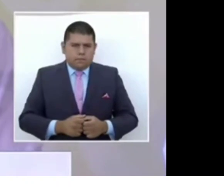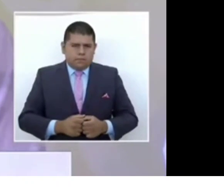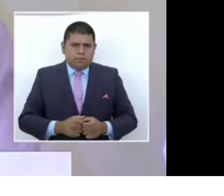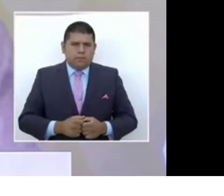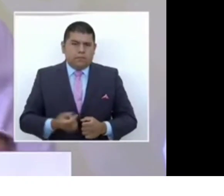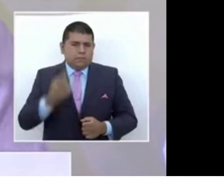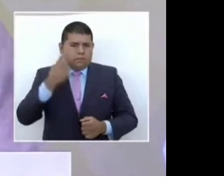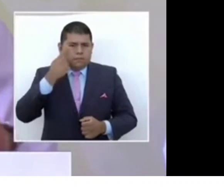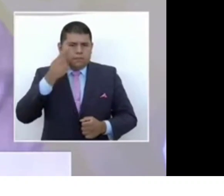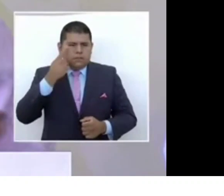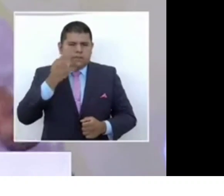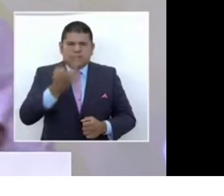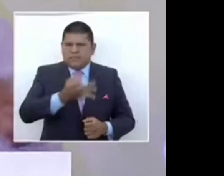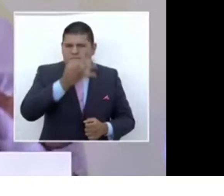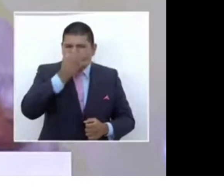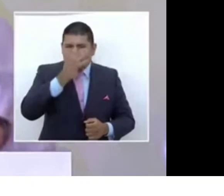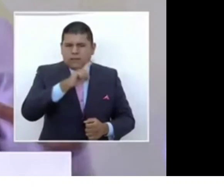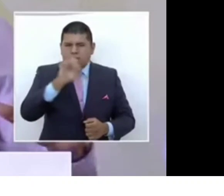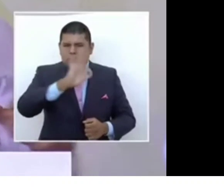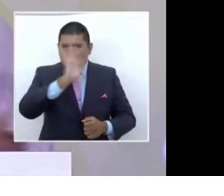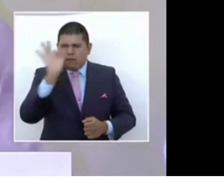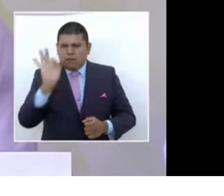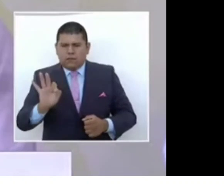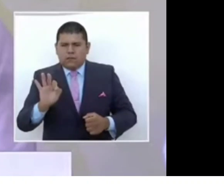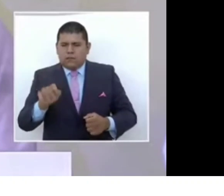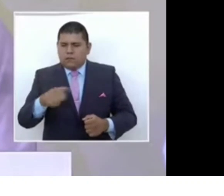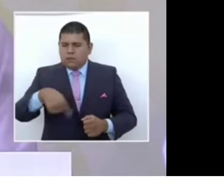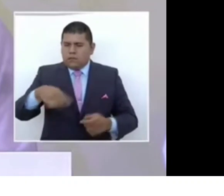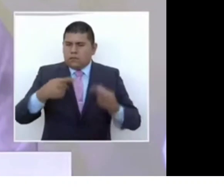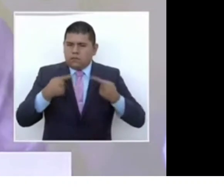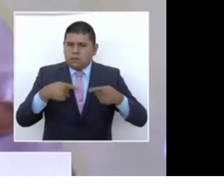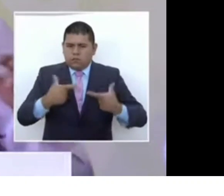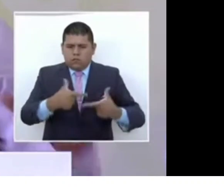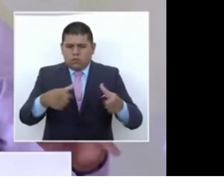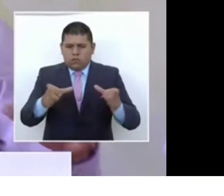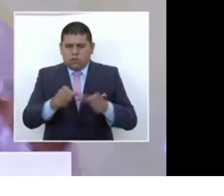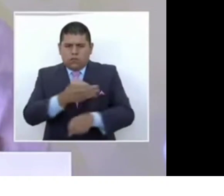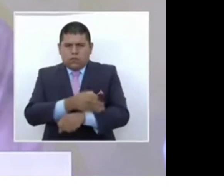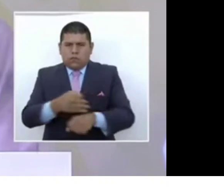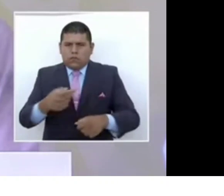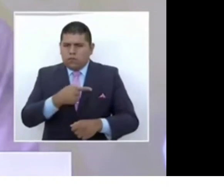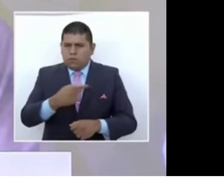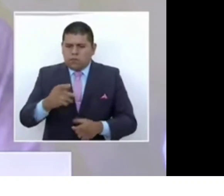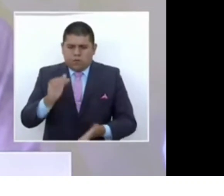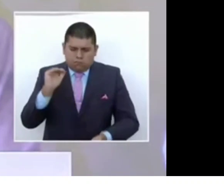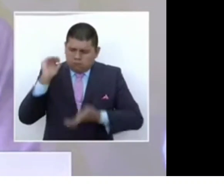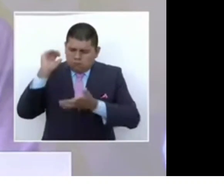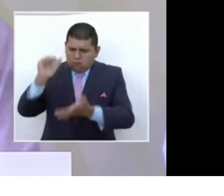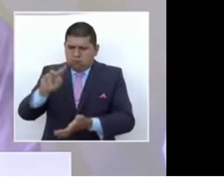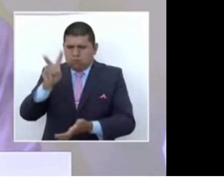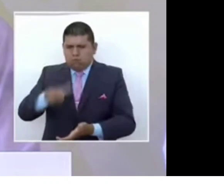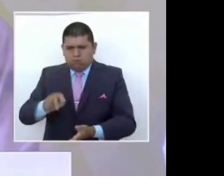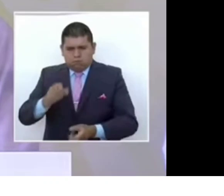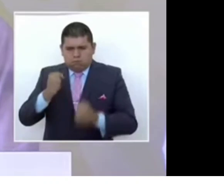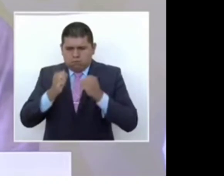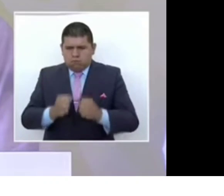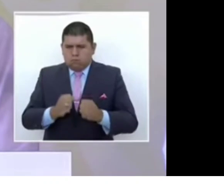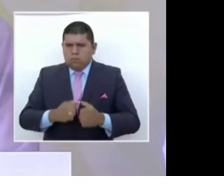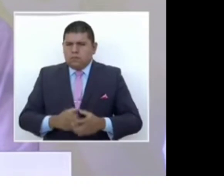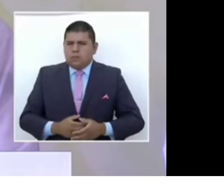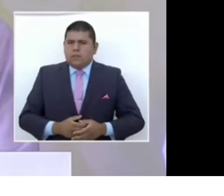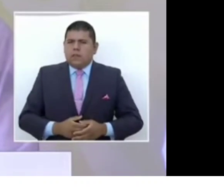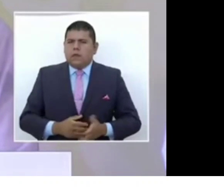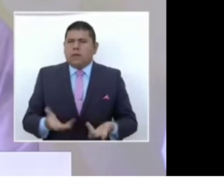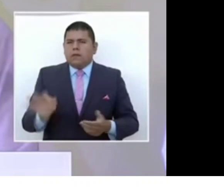casi al 100% de los hogares pobres llega este apoyo. El que no tiene